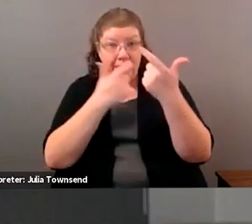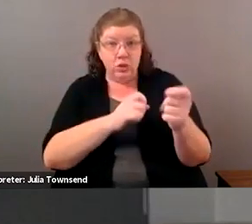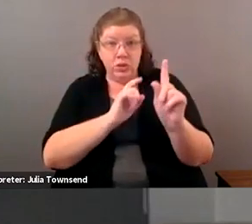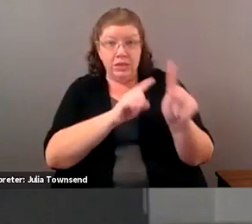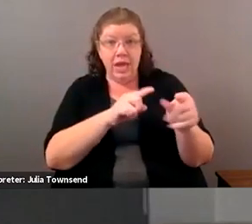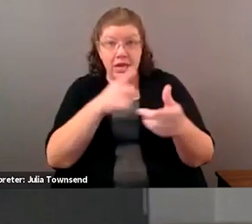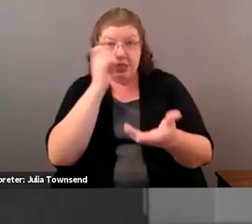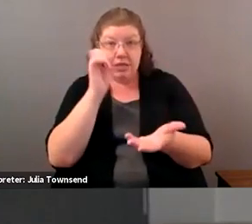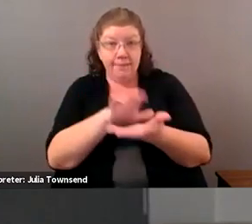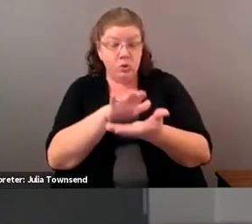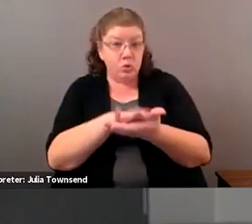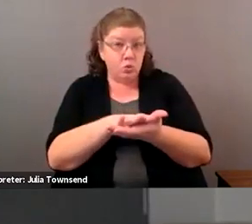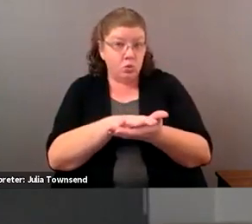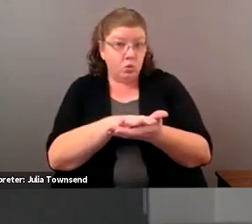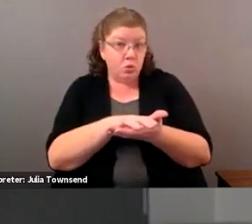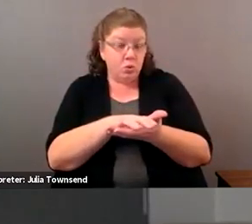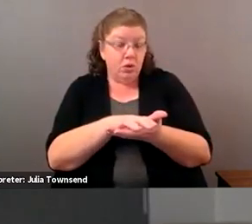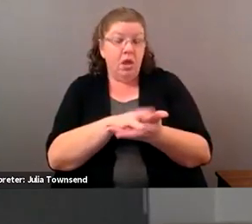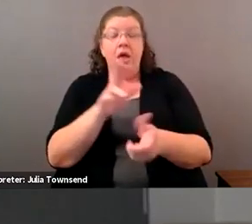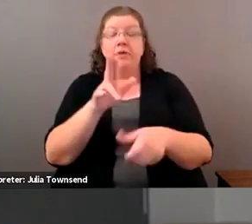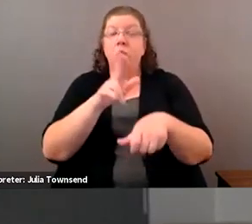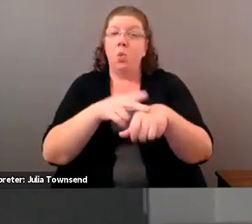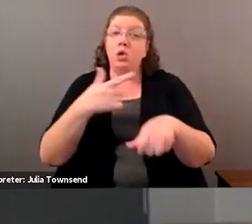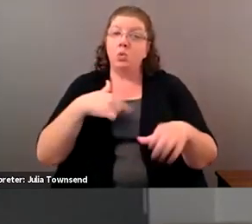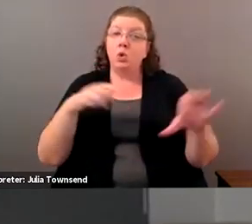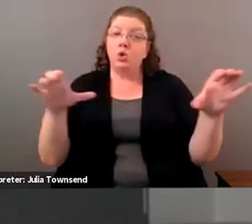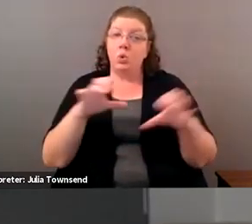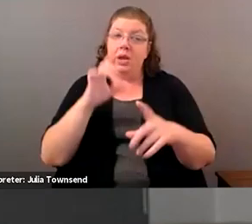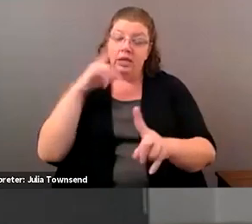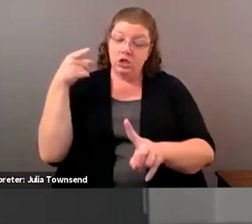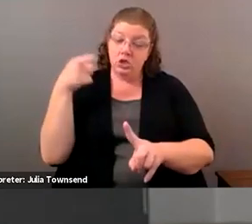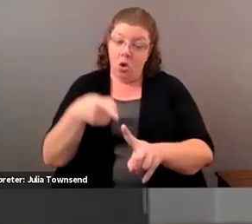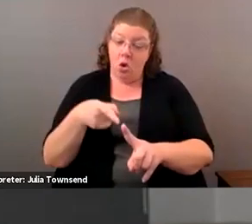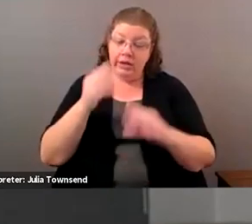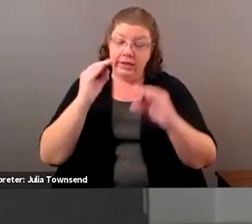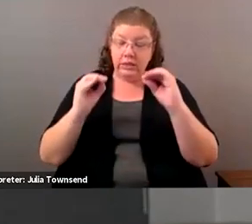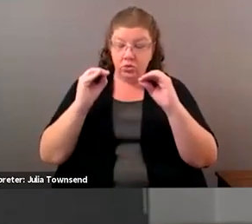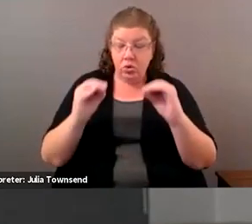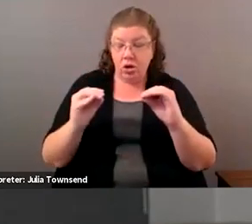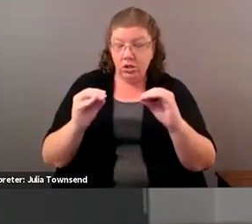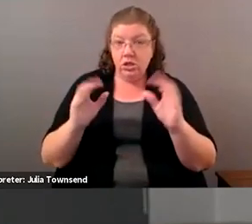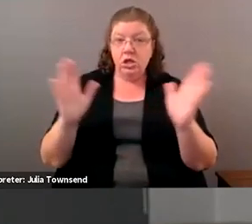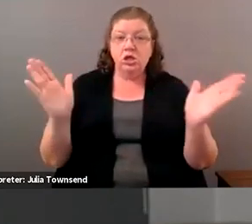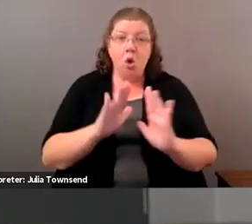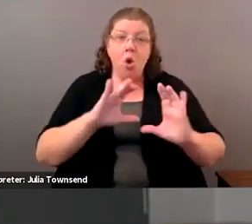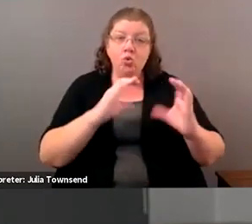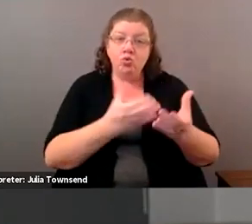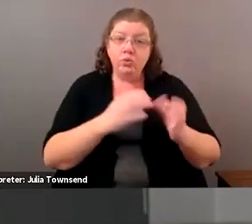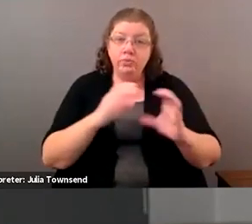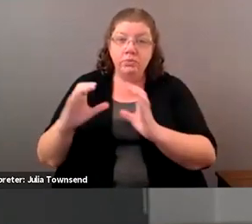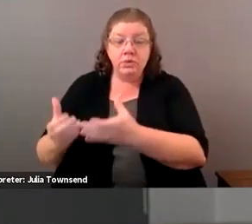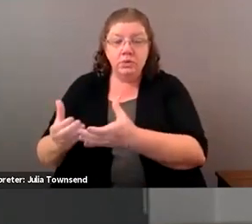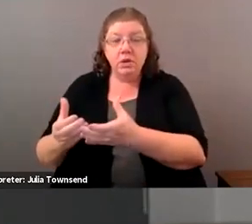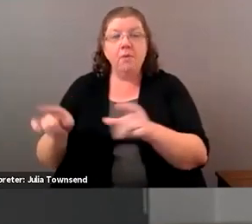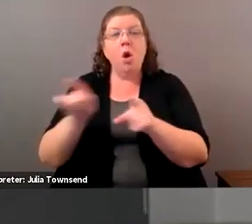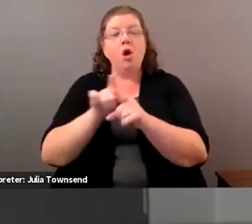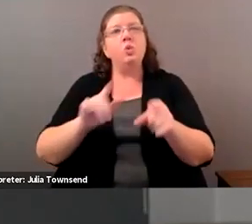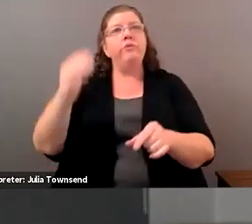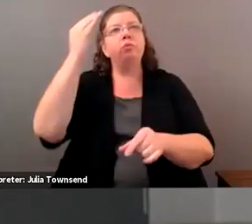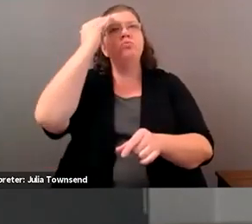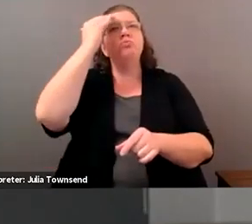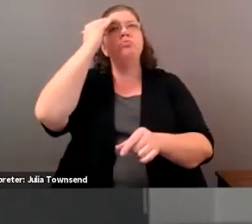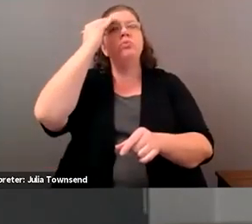en asistir a la escuela de verano y obviamente estamos haciendo esta instrucción con objetivos de grupos pequeños y tenemos que estar